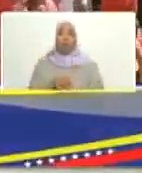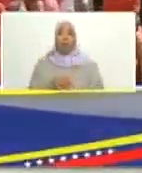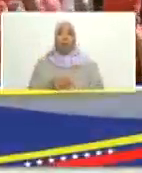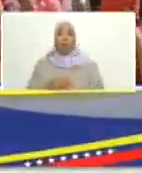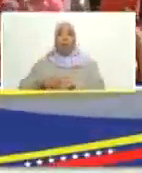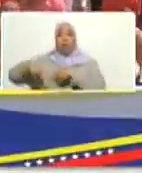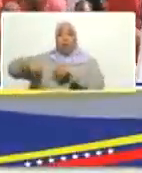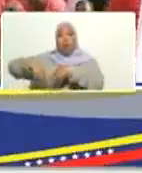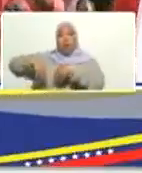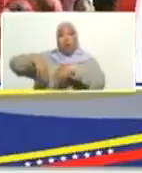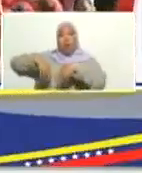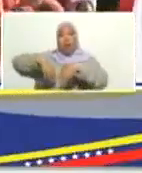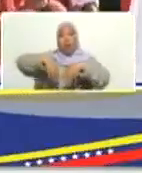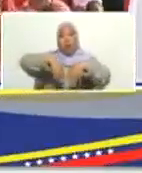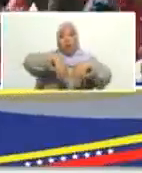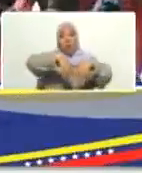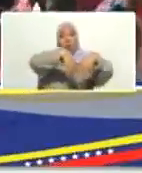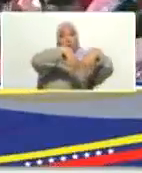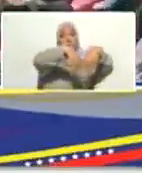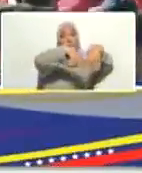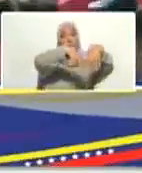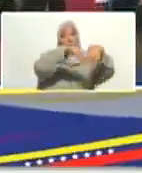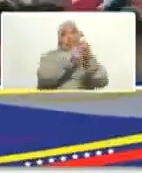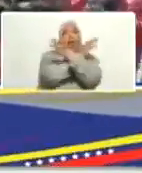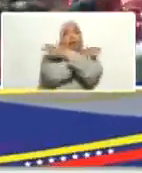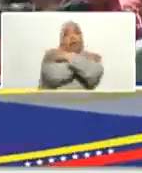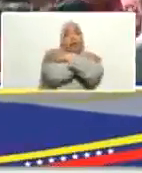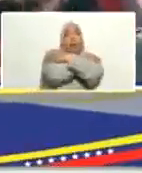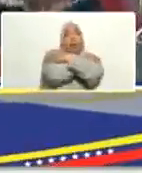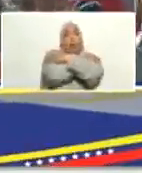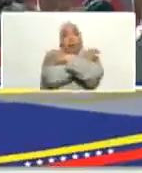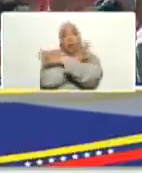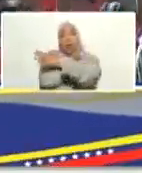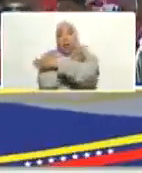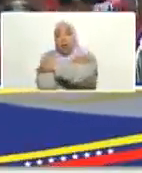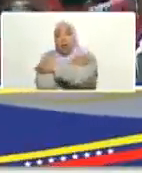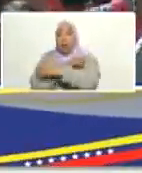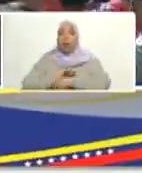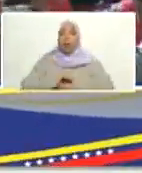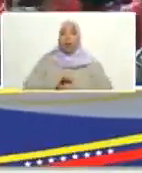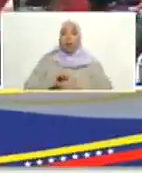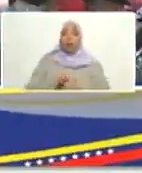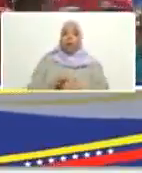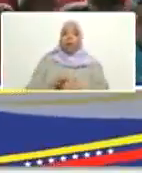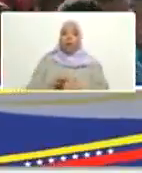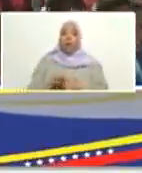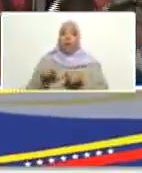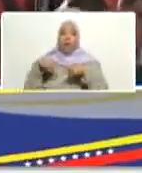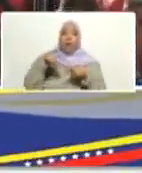Caminamos, nos abrazamos, nos empujamos,